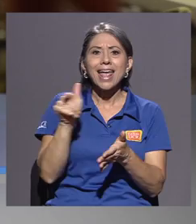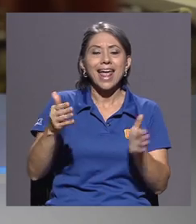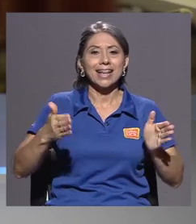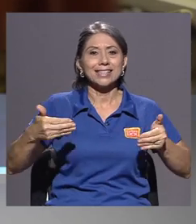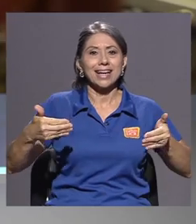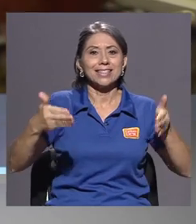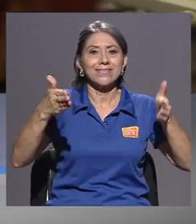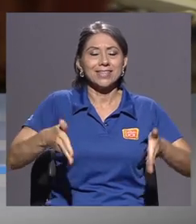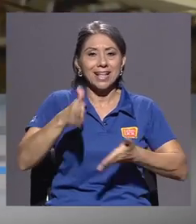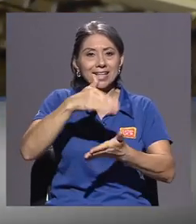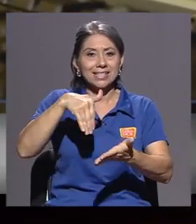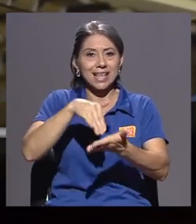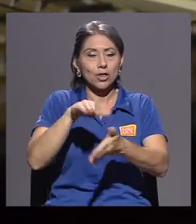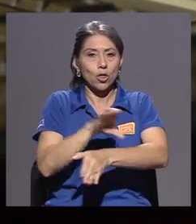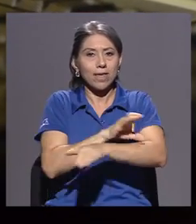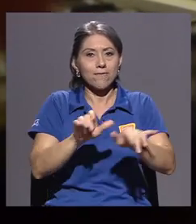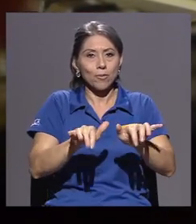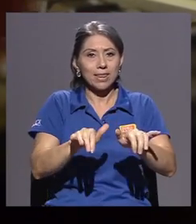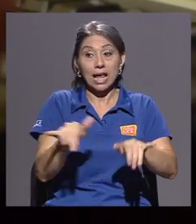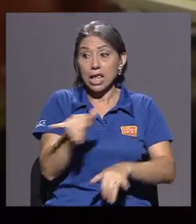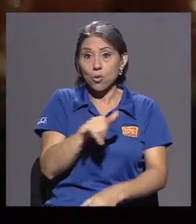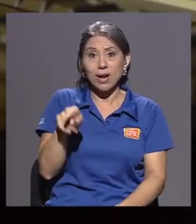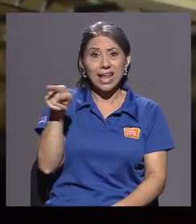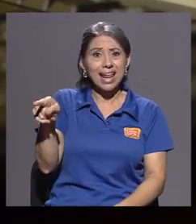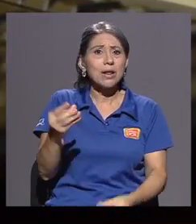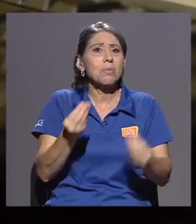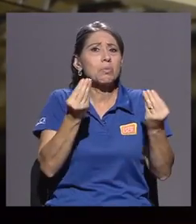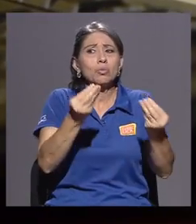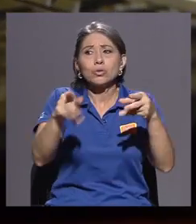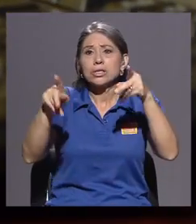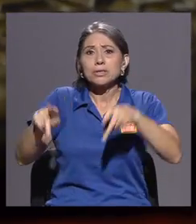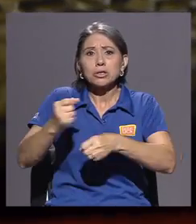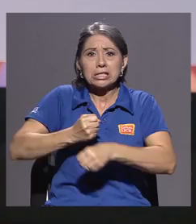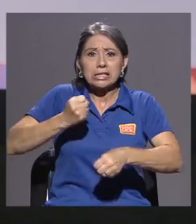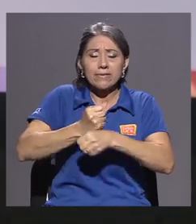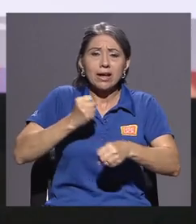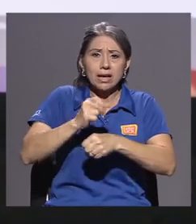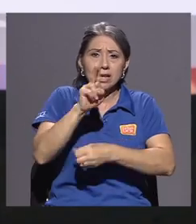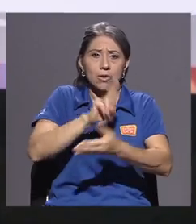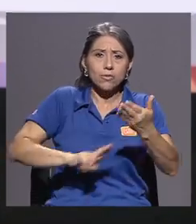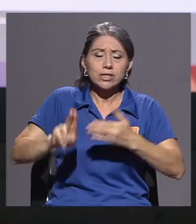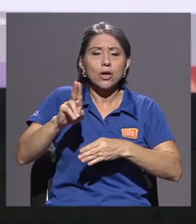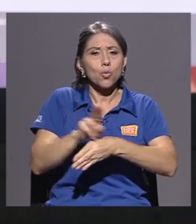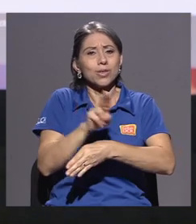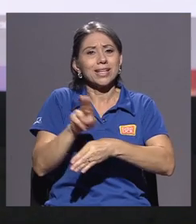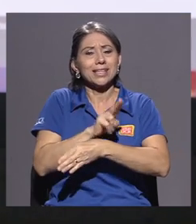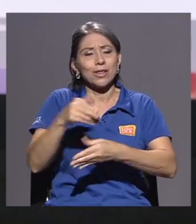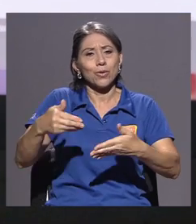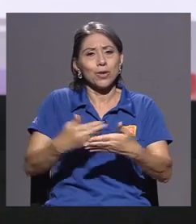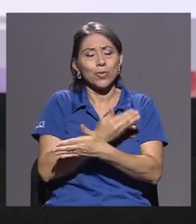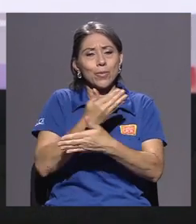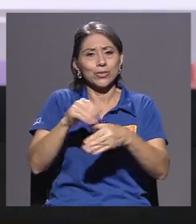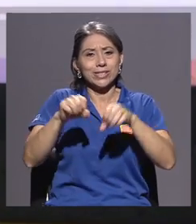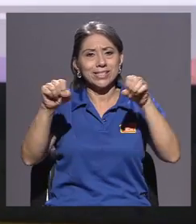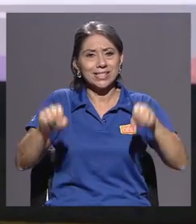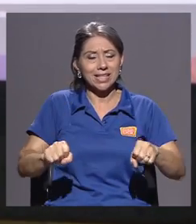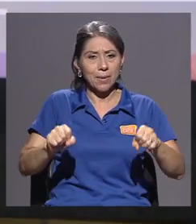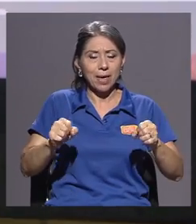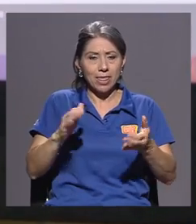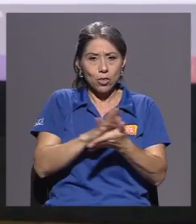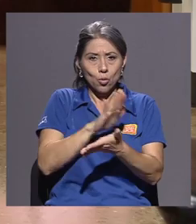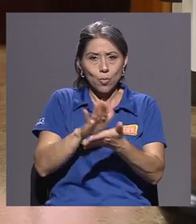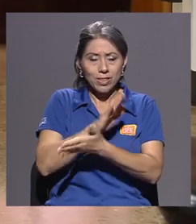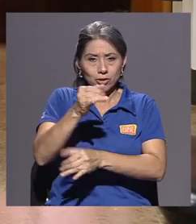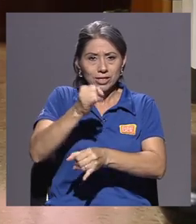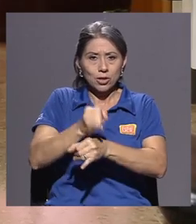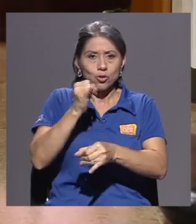de Informática. Al igual que él, hay decenas de funcionarios utilizando el nuevo sistema de gestión de documentos